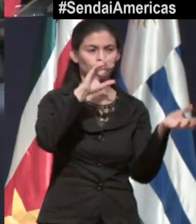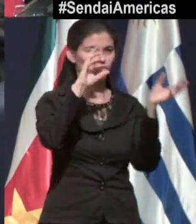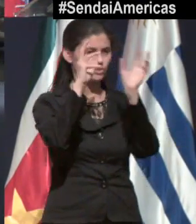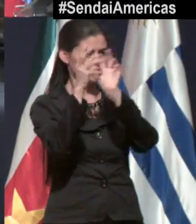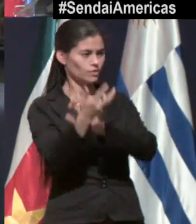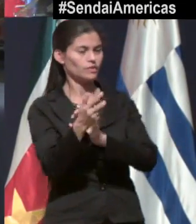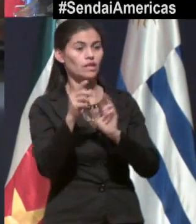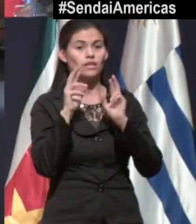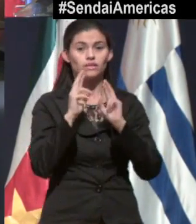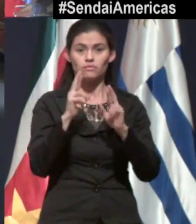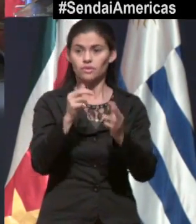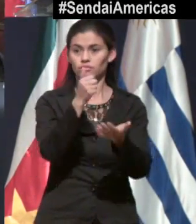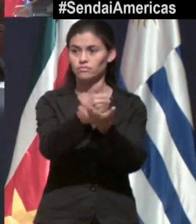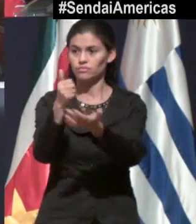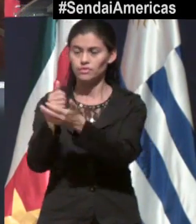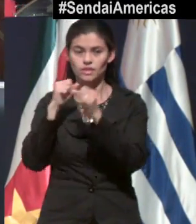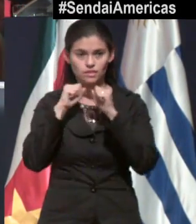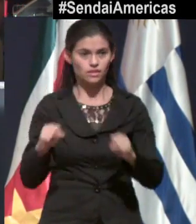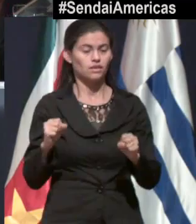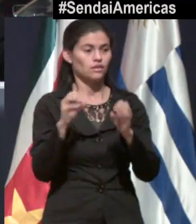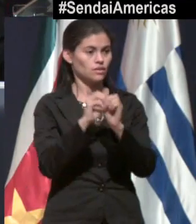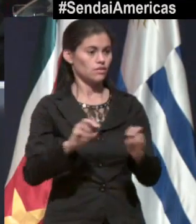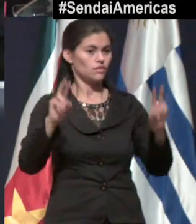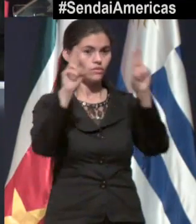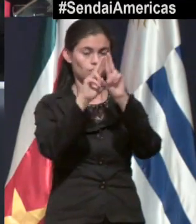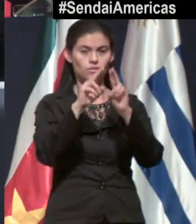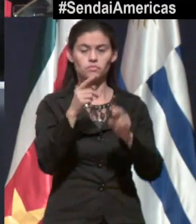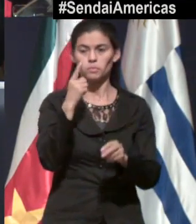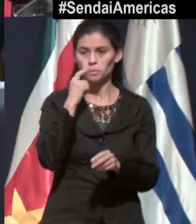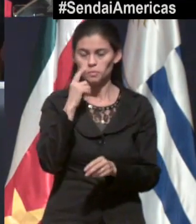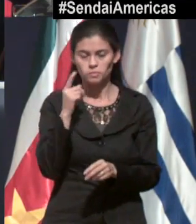distinguido representante especial del Secretario General de la ONU, señor Robert